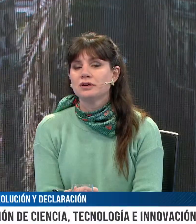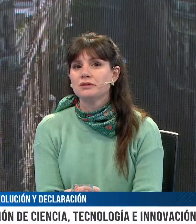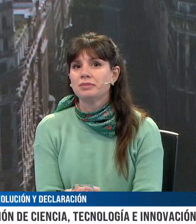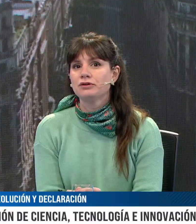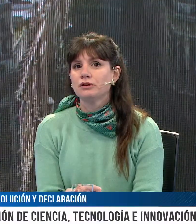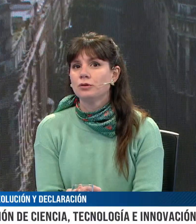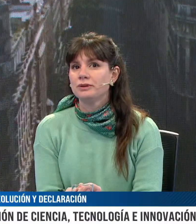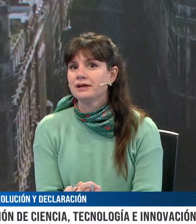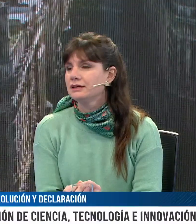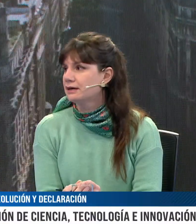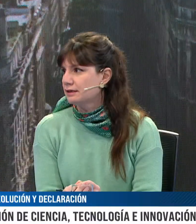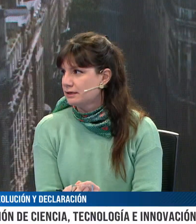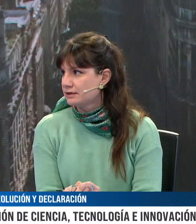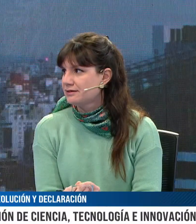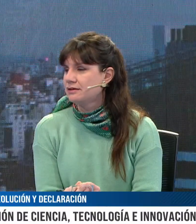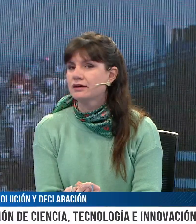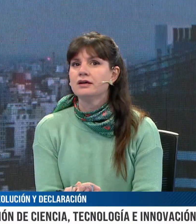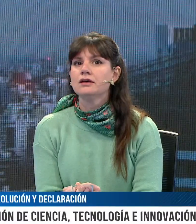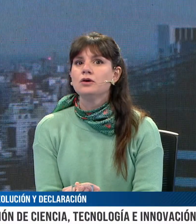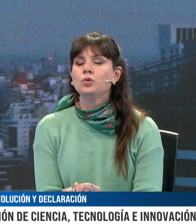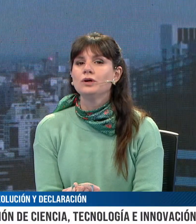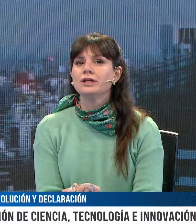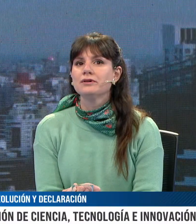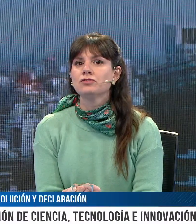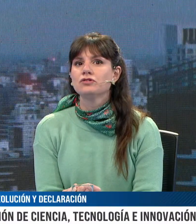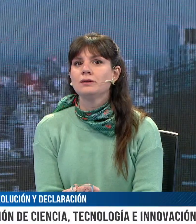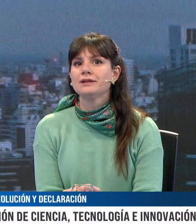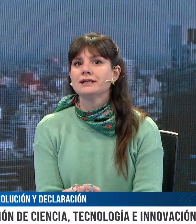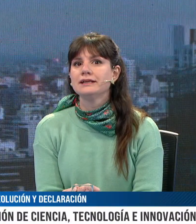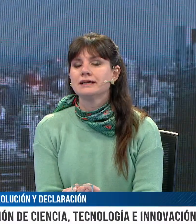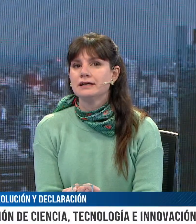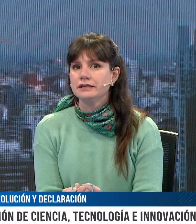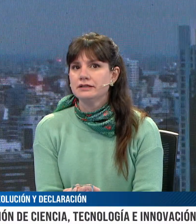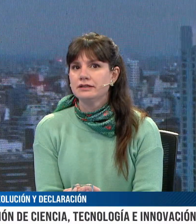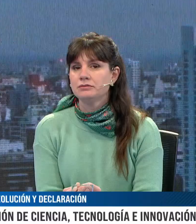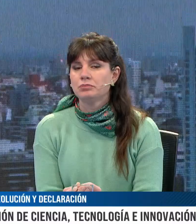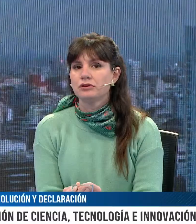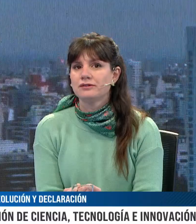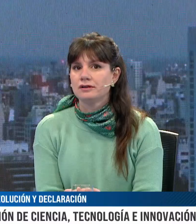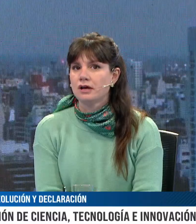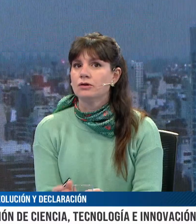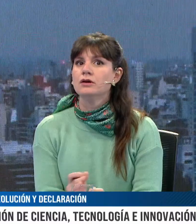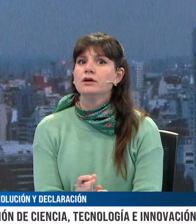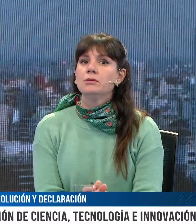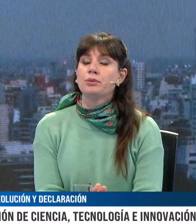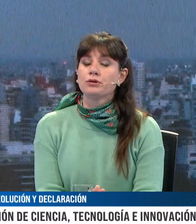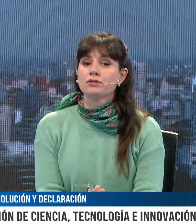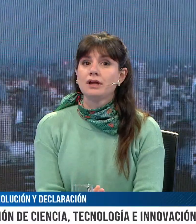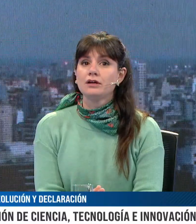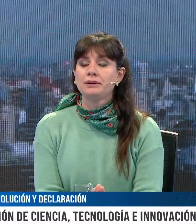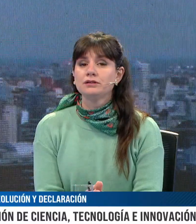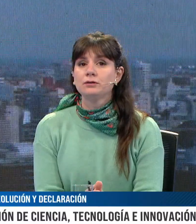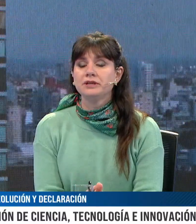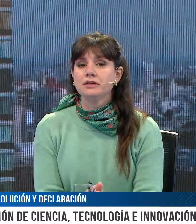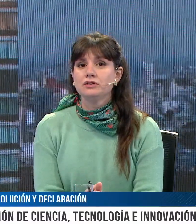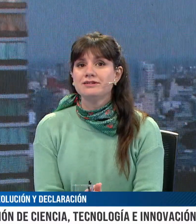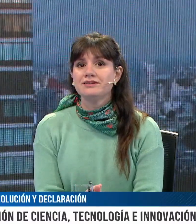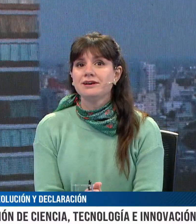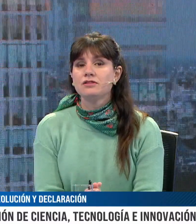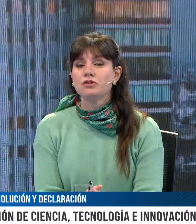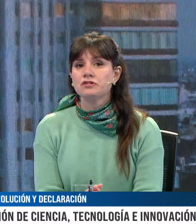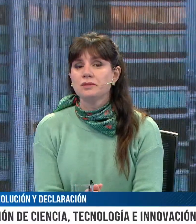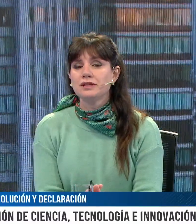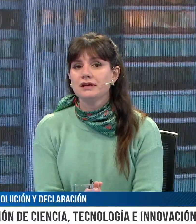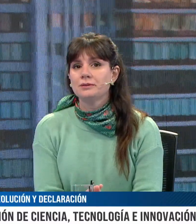tuvimos también paro en el Hospital Garrahan. Sí. Así que un clima social bastante caliente por ese lado. Por otro lado, Pato, bien lo